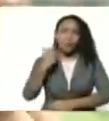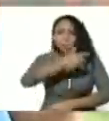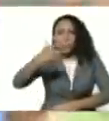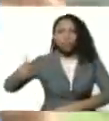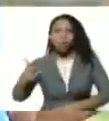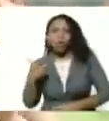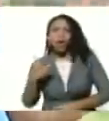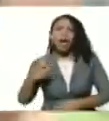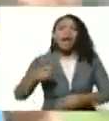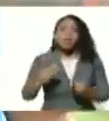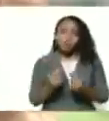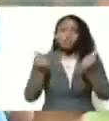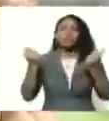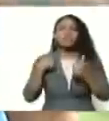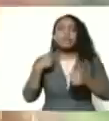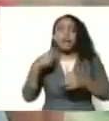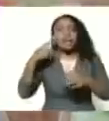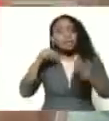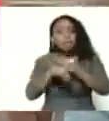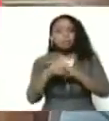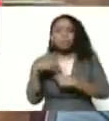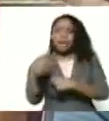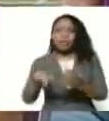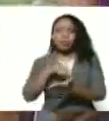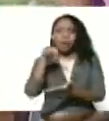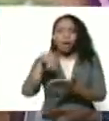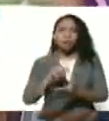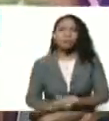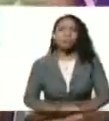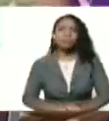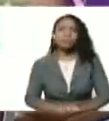trabajador, recuperando los ingresos nacionales.